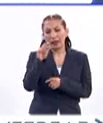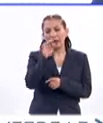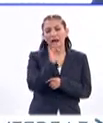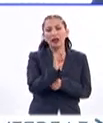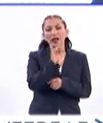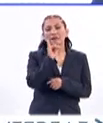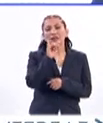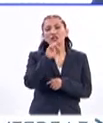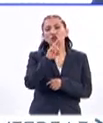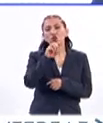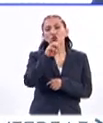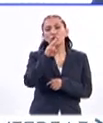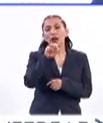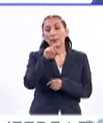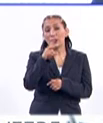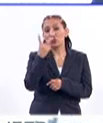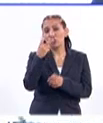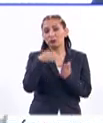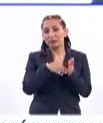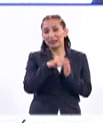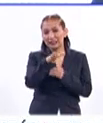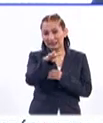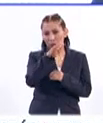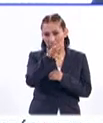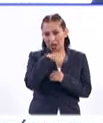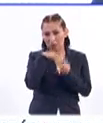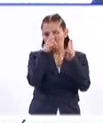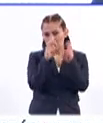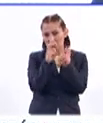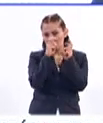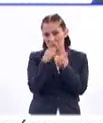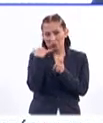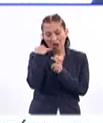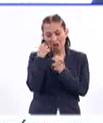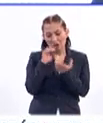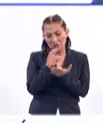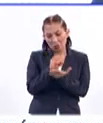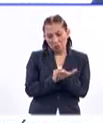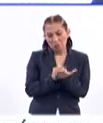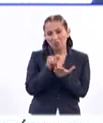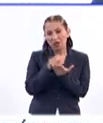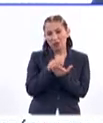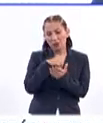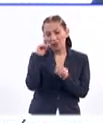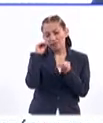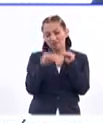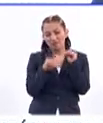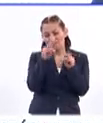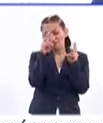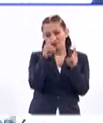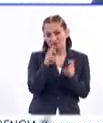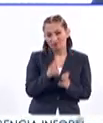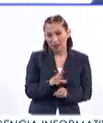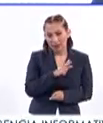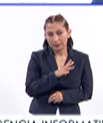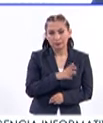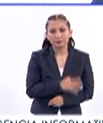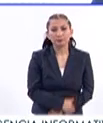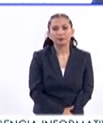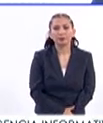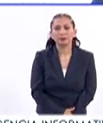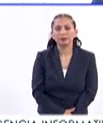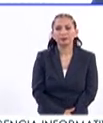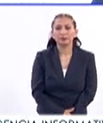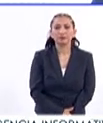FICUNAM 2019. Búsquenla así para que ahí también la descarguen y revisen la programación. Y todo. Sí, y